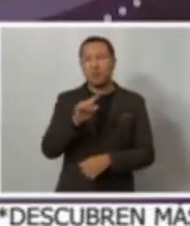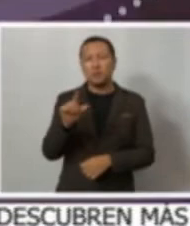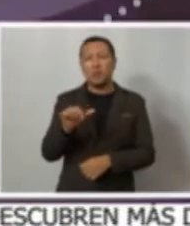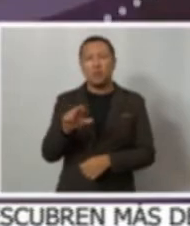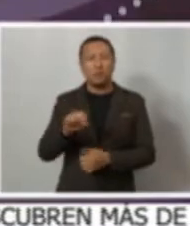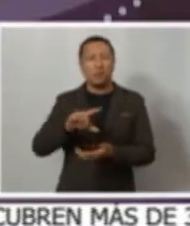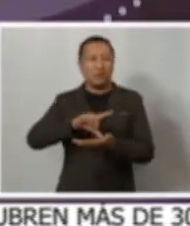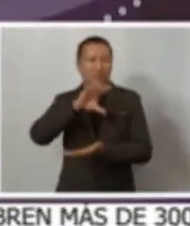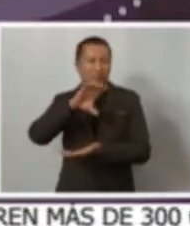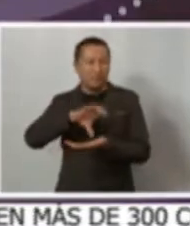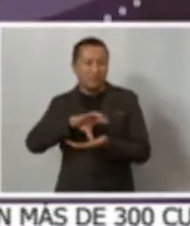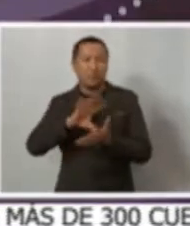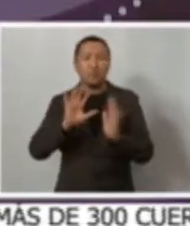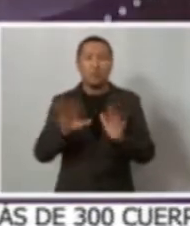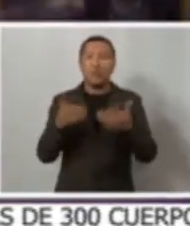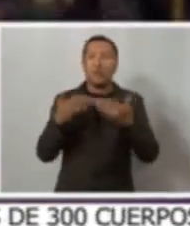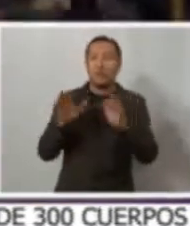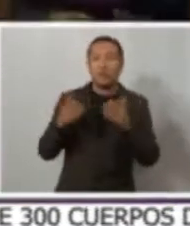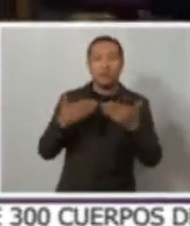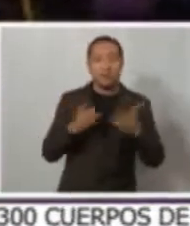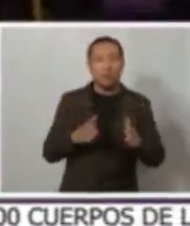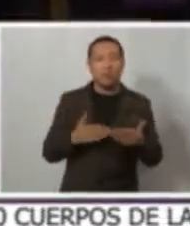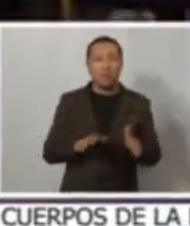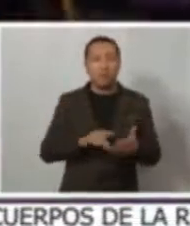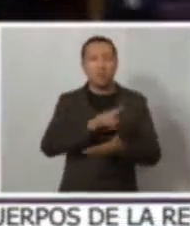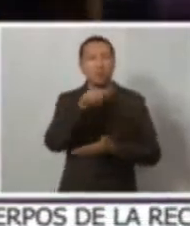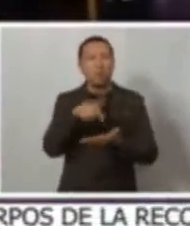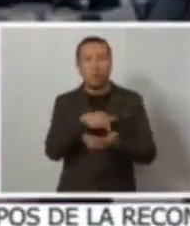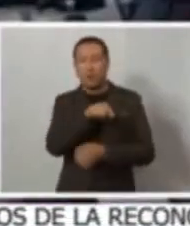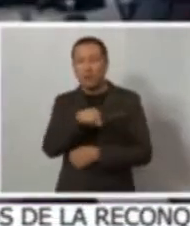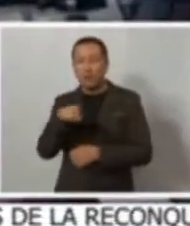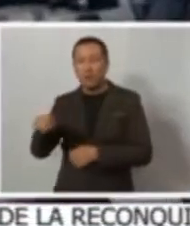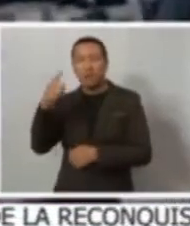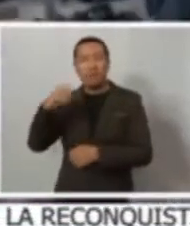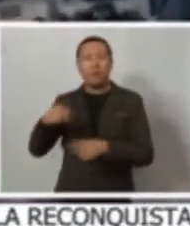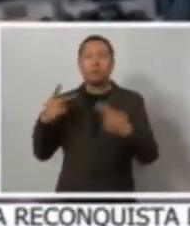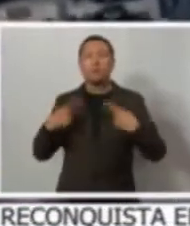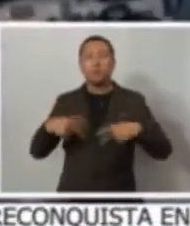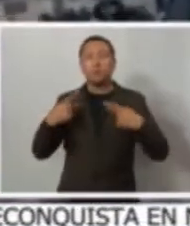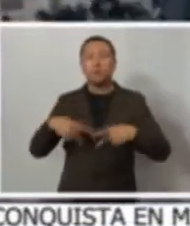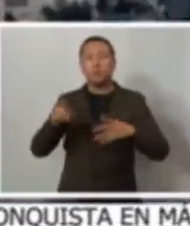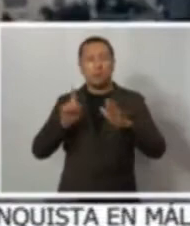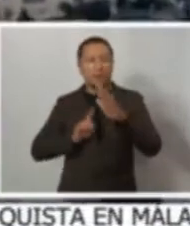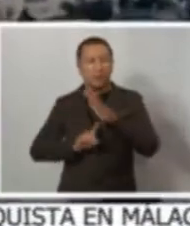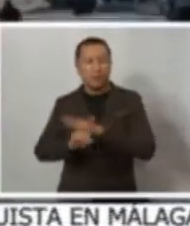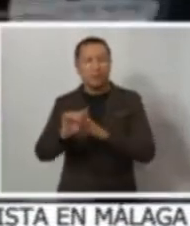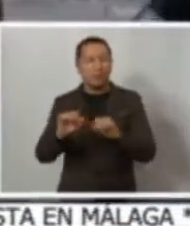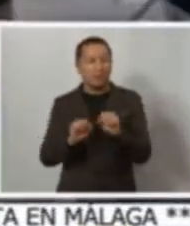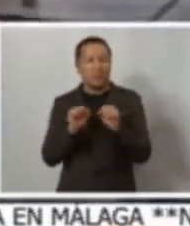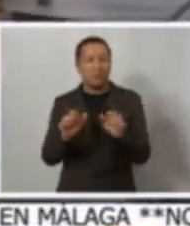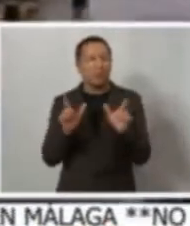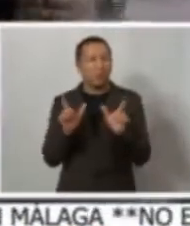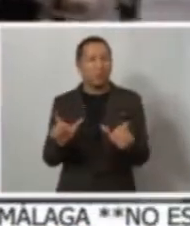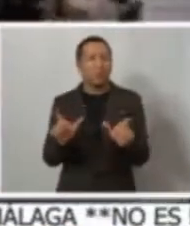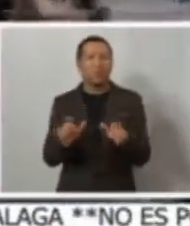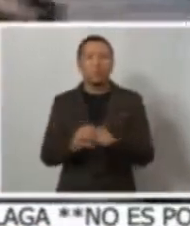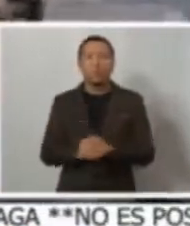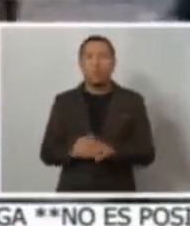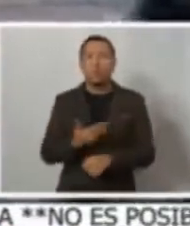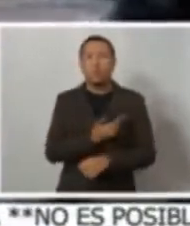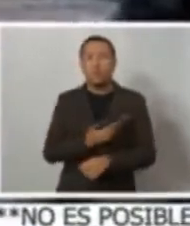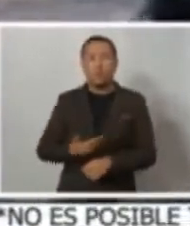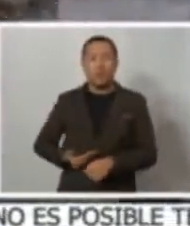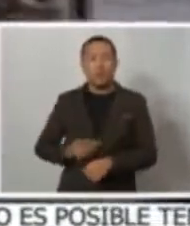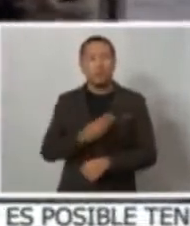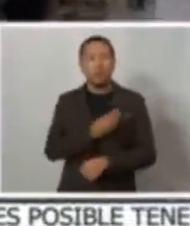sus refugios y albergues anticiclónicos y puso en marcha acciones de prevención en comunidades vulnerables. Así lo dio a conocer el presidente municipal,